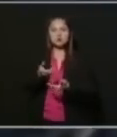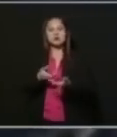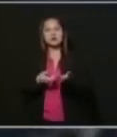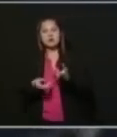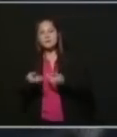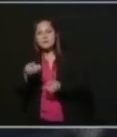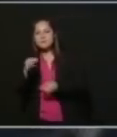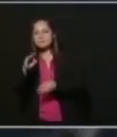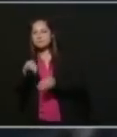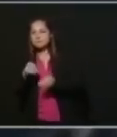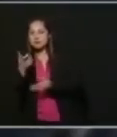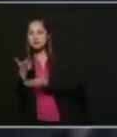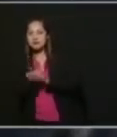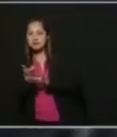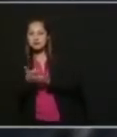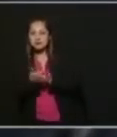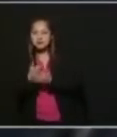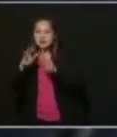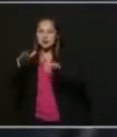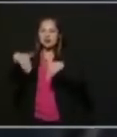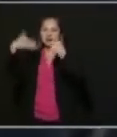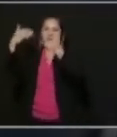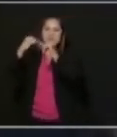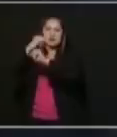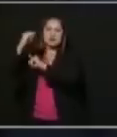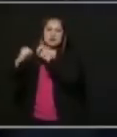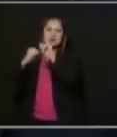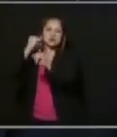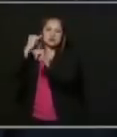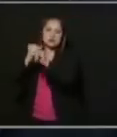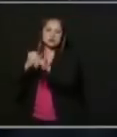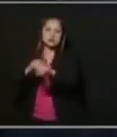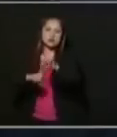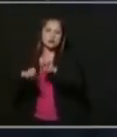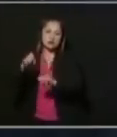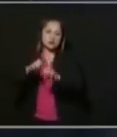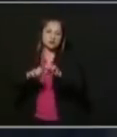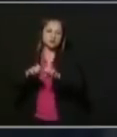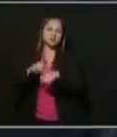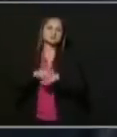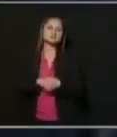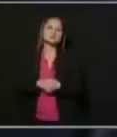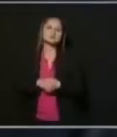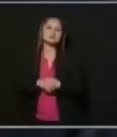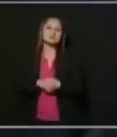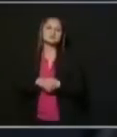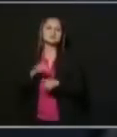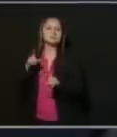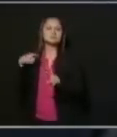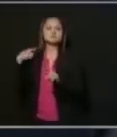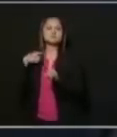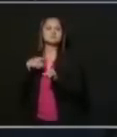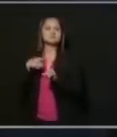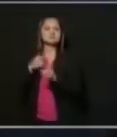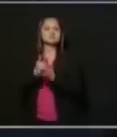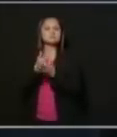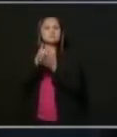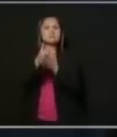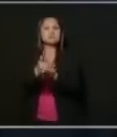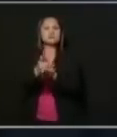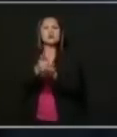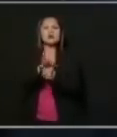con empresas internacionales se dará preferencia a aquellas originarias